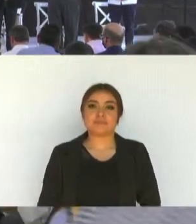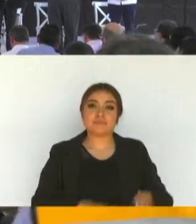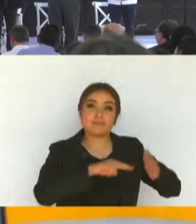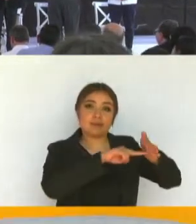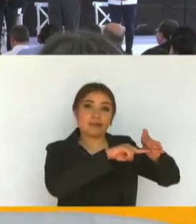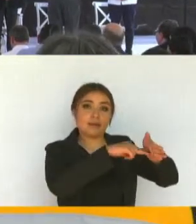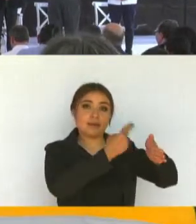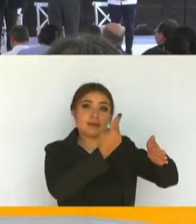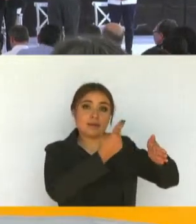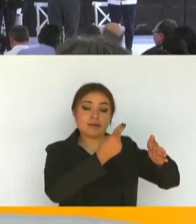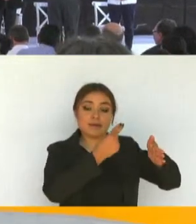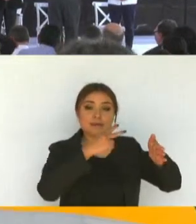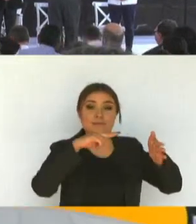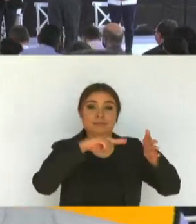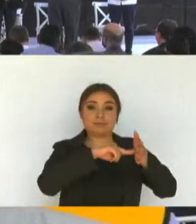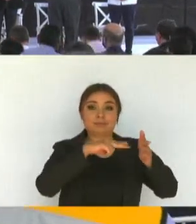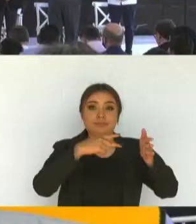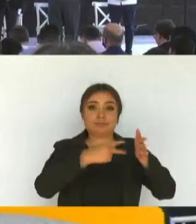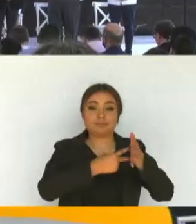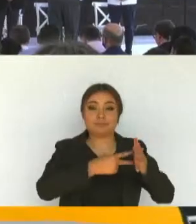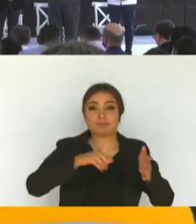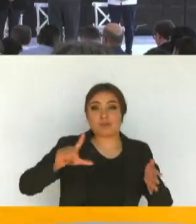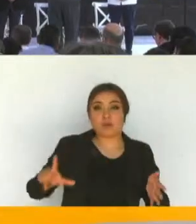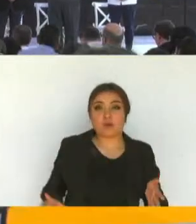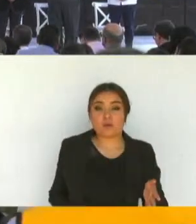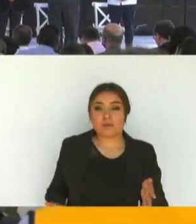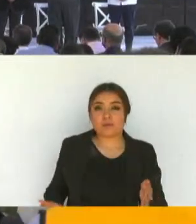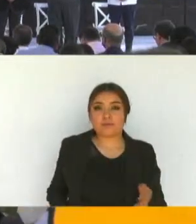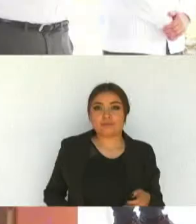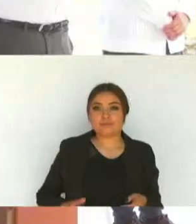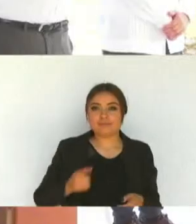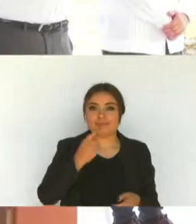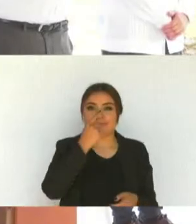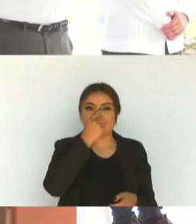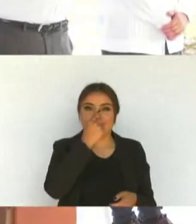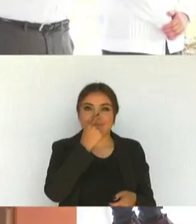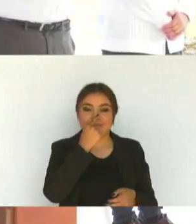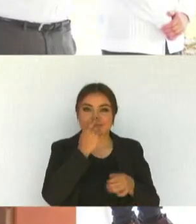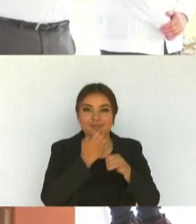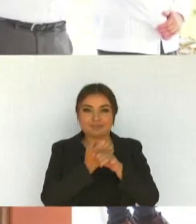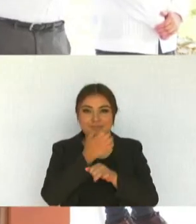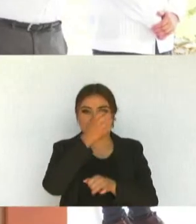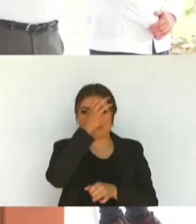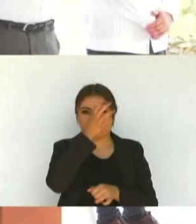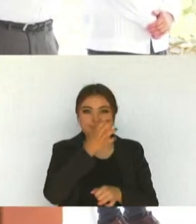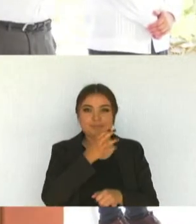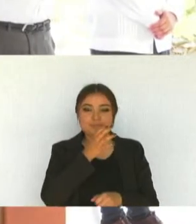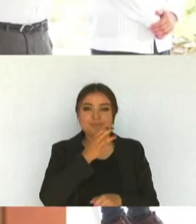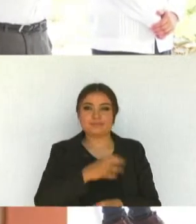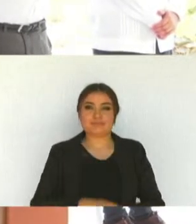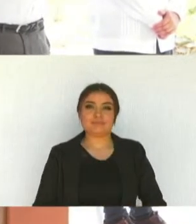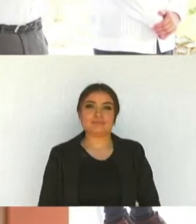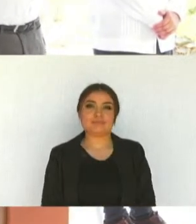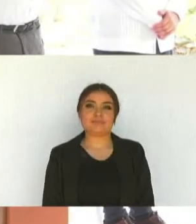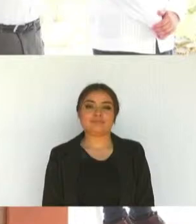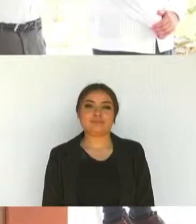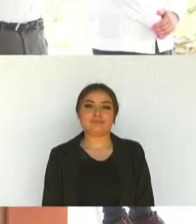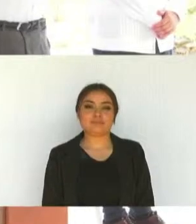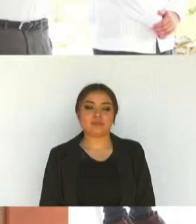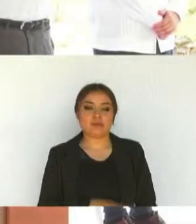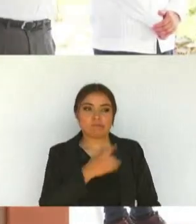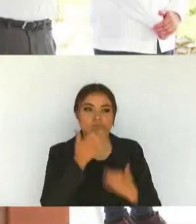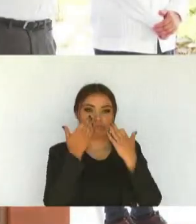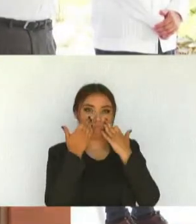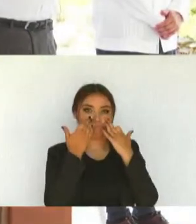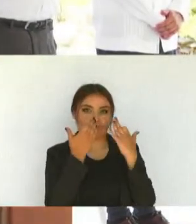Firma Ingeniero Miguel Ángel Riquelme Solís, gobernador constitucional del estado de Coahuila de Zaragoza, como testigo